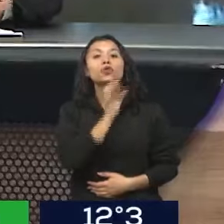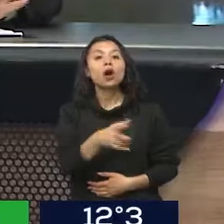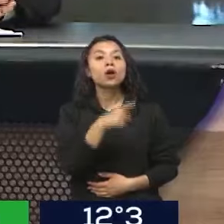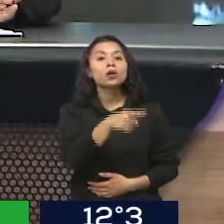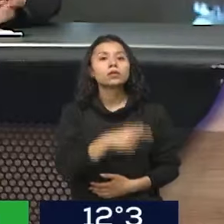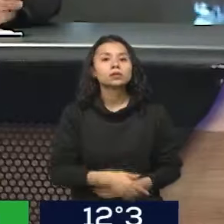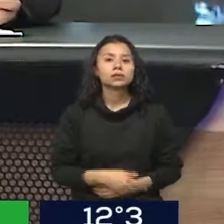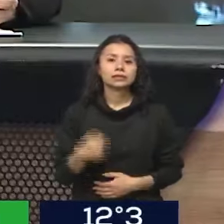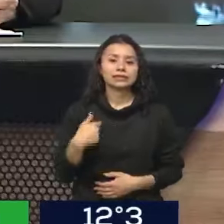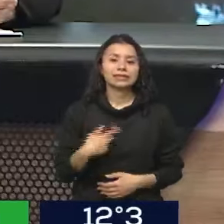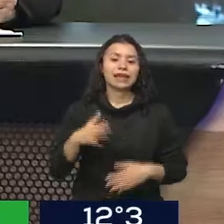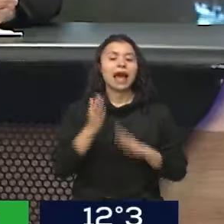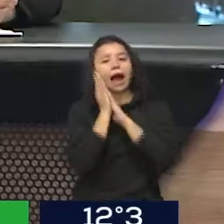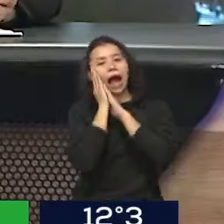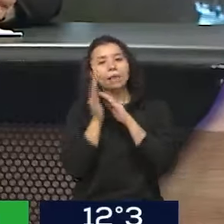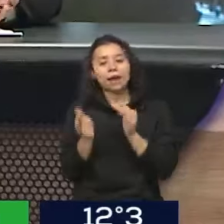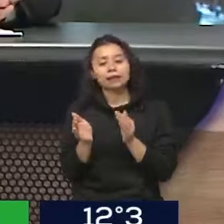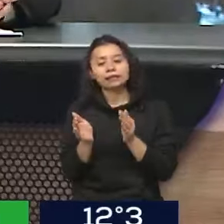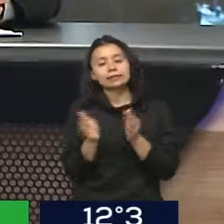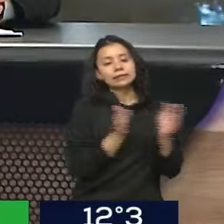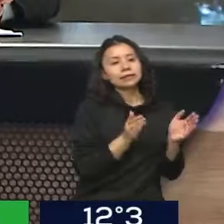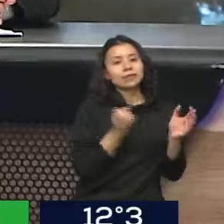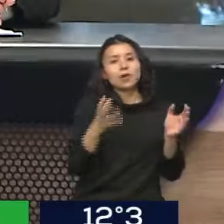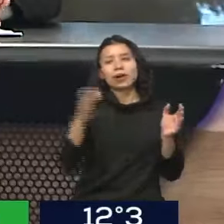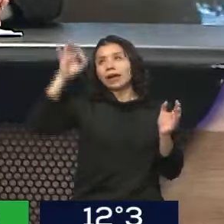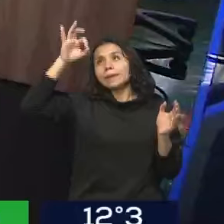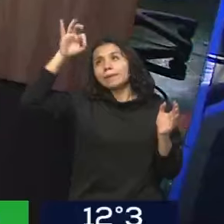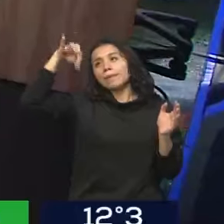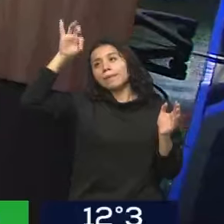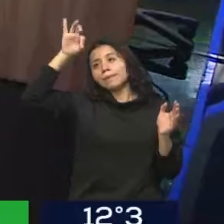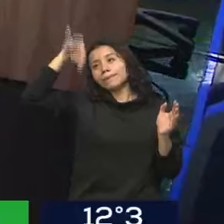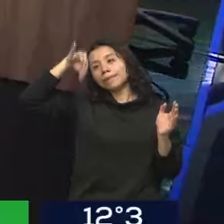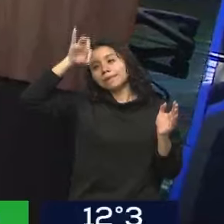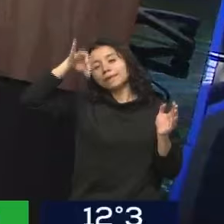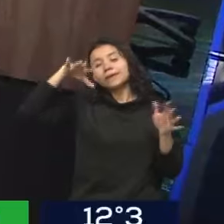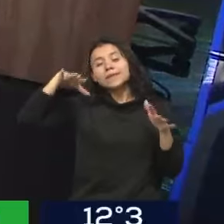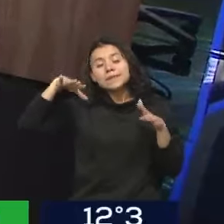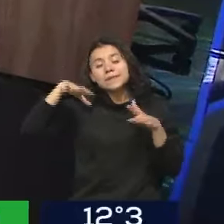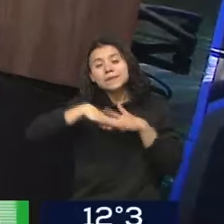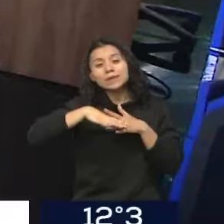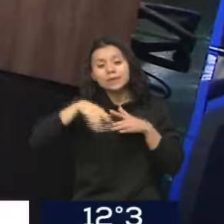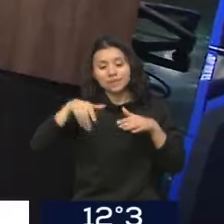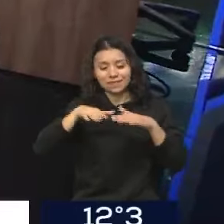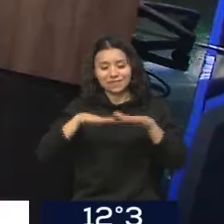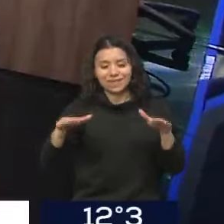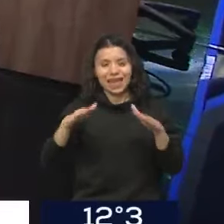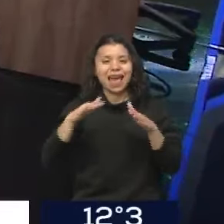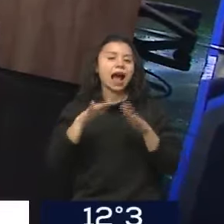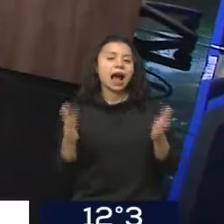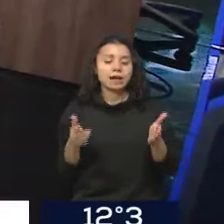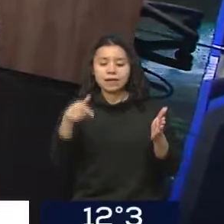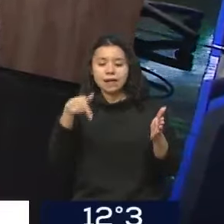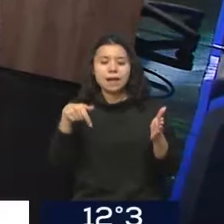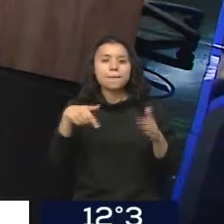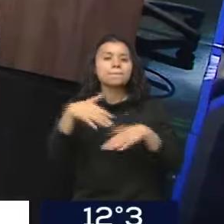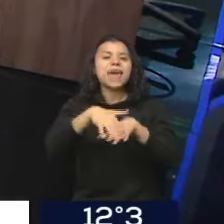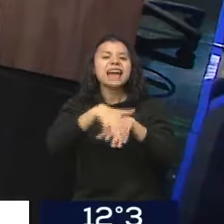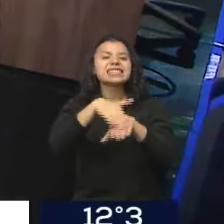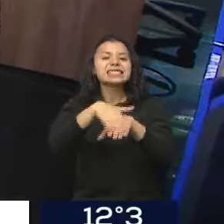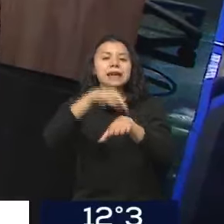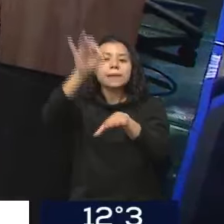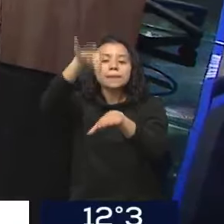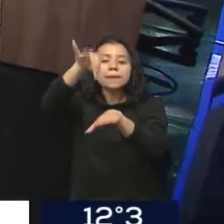hacia un costado porque caía justo... Una gotera pequeña en la parte de los pies de la cama. Pequeña, pero pequeña, pequeña, pero molesta. ¿No? Porque